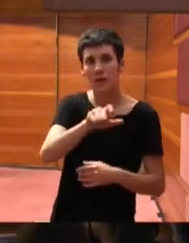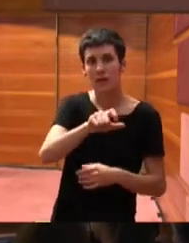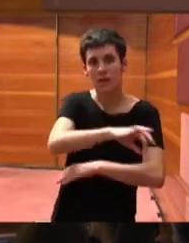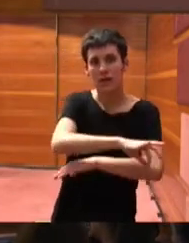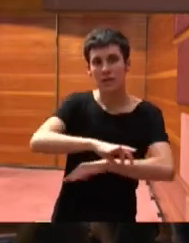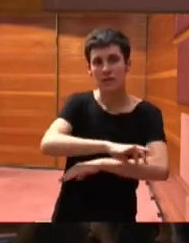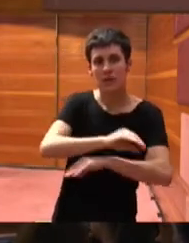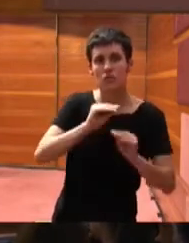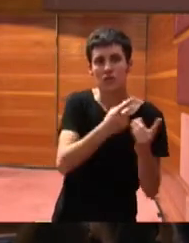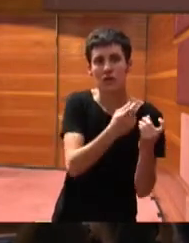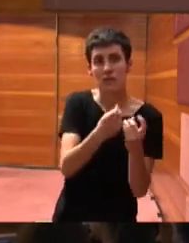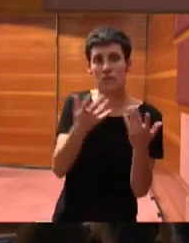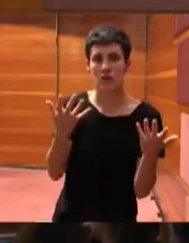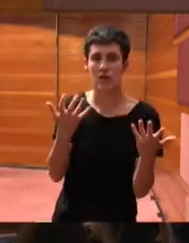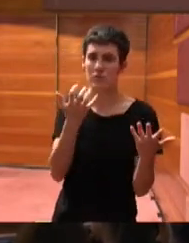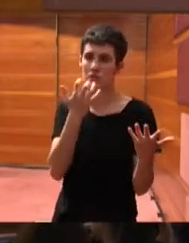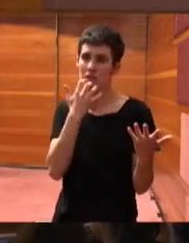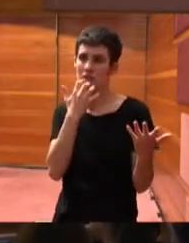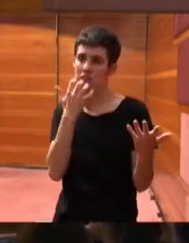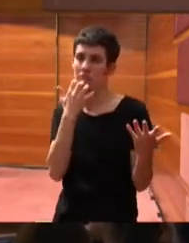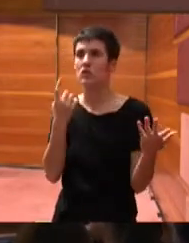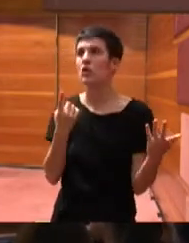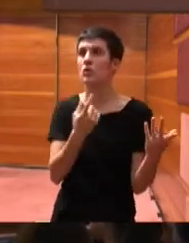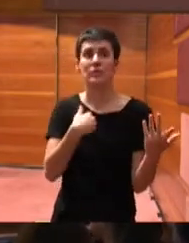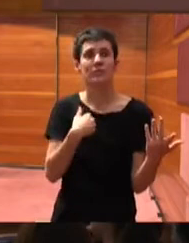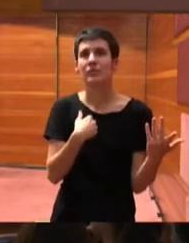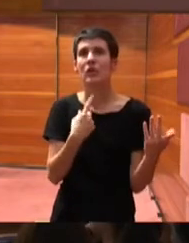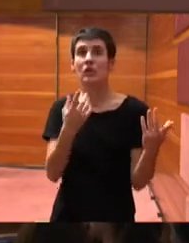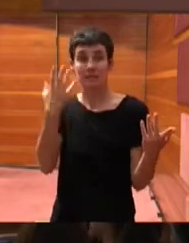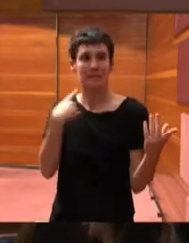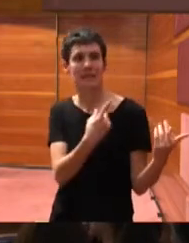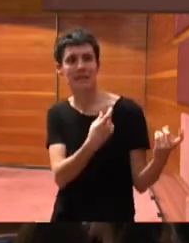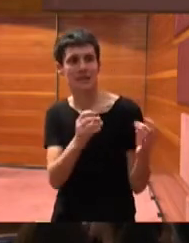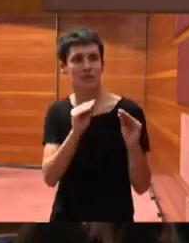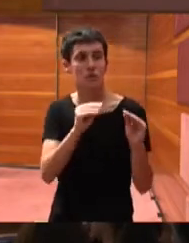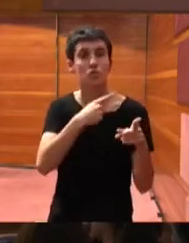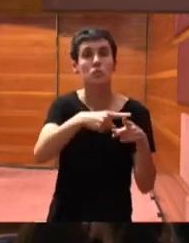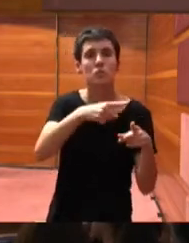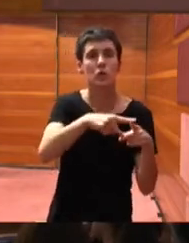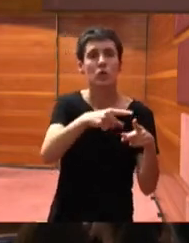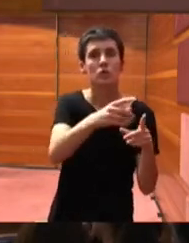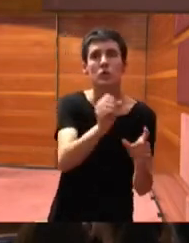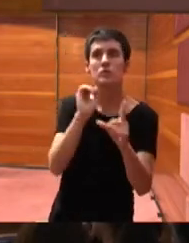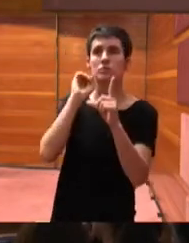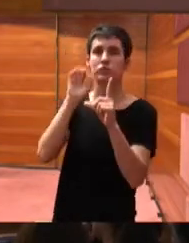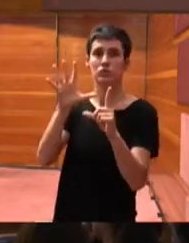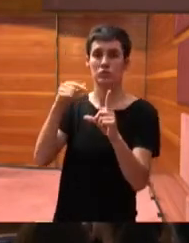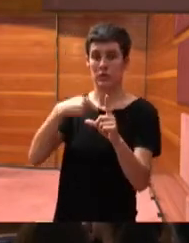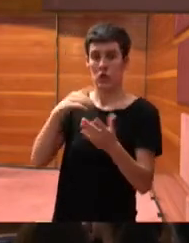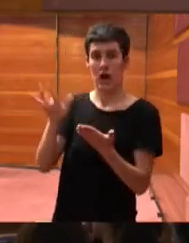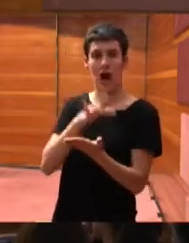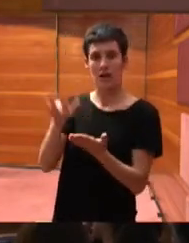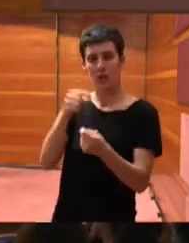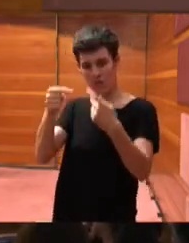si no les conocía muy bien, no subían los productos. Yo necesitaba que ellos subiesen sus productos para tener yo un mayor catálogo. Y